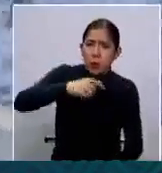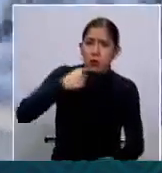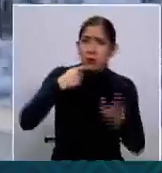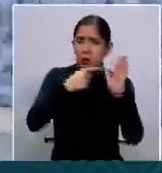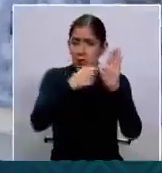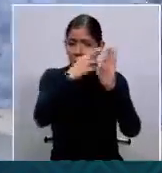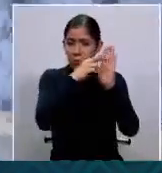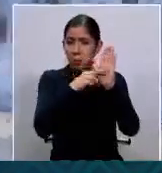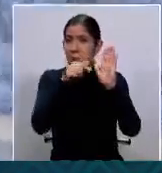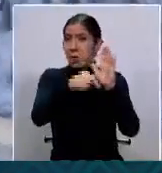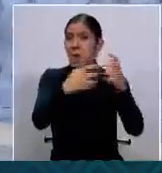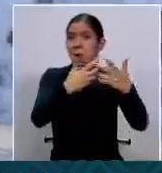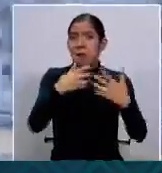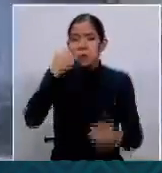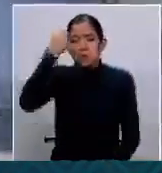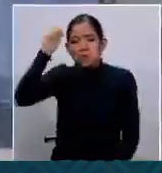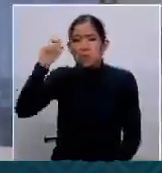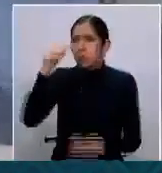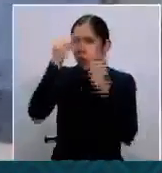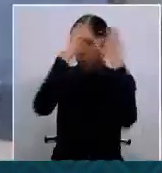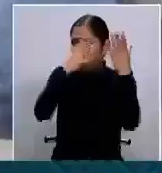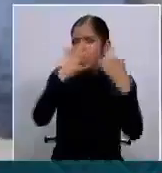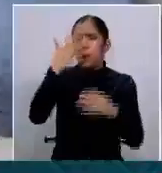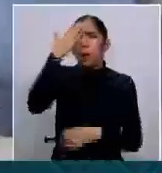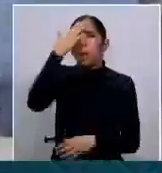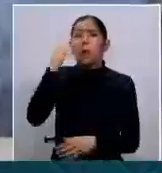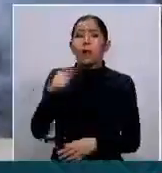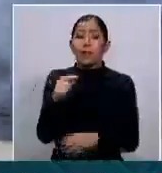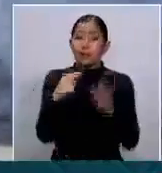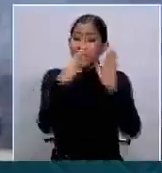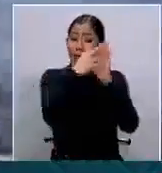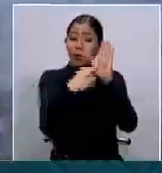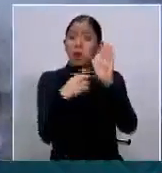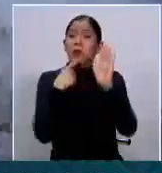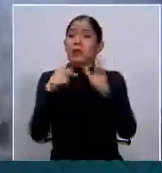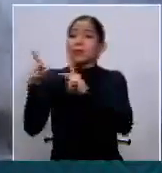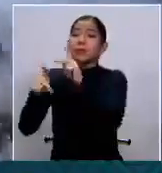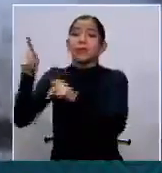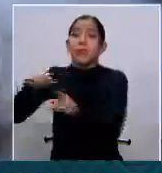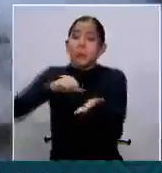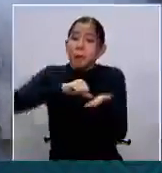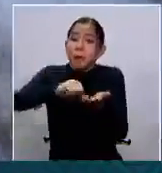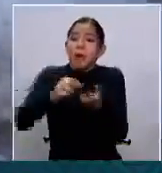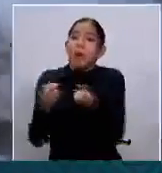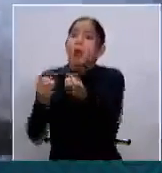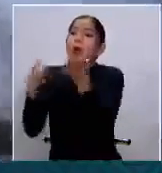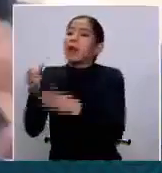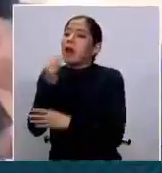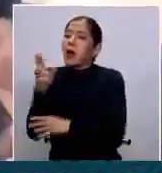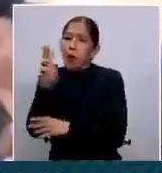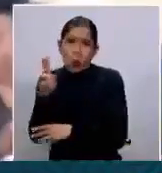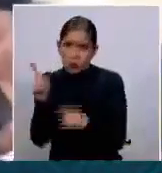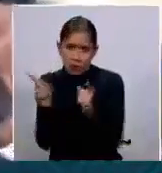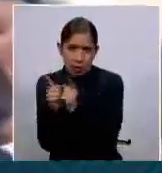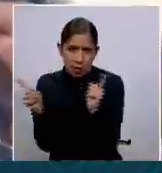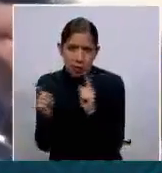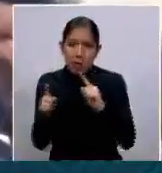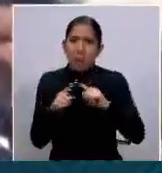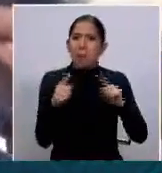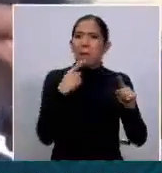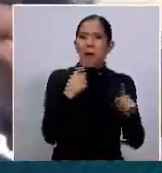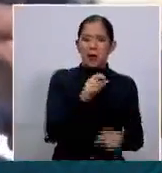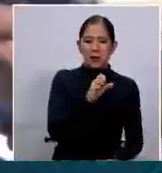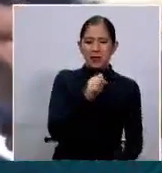que instruye cobrar tarifas por consumo y no por categorización, dirigentes de las juntas vecinales se pronunciaron y solicitaron que la